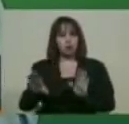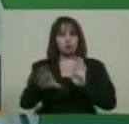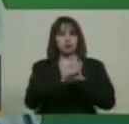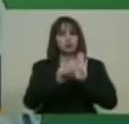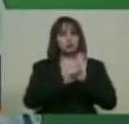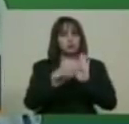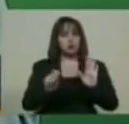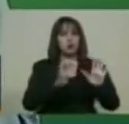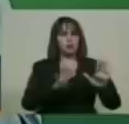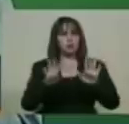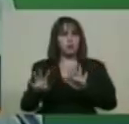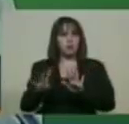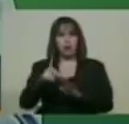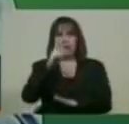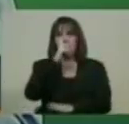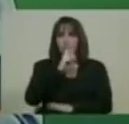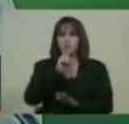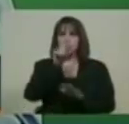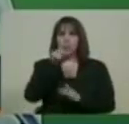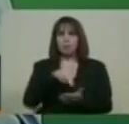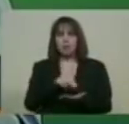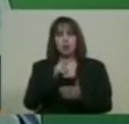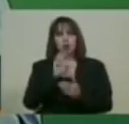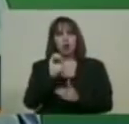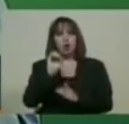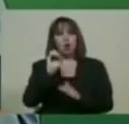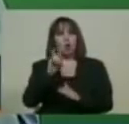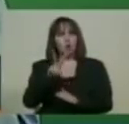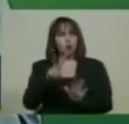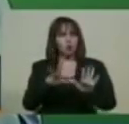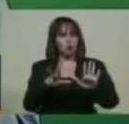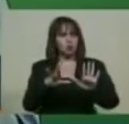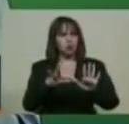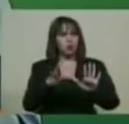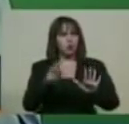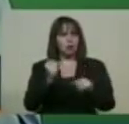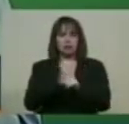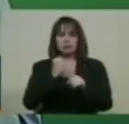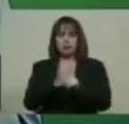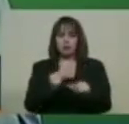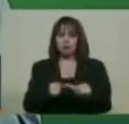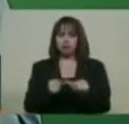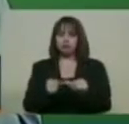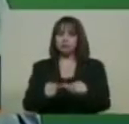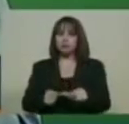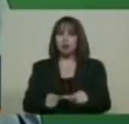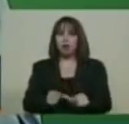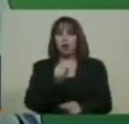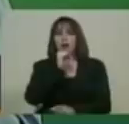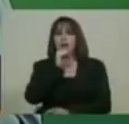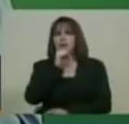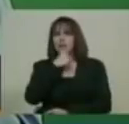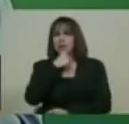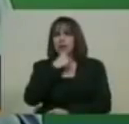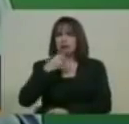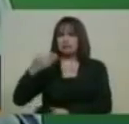año 2008, el trabajo avanzado nos había llevado de una vieja